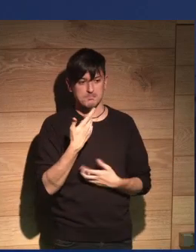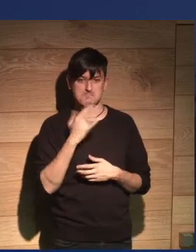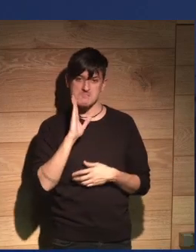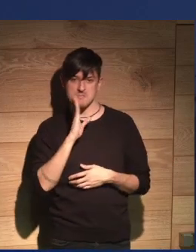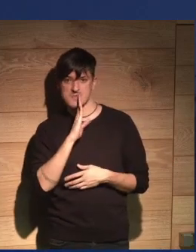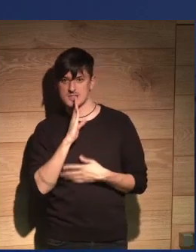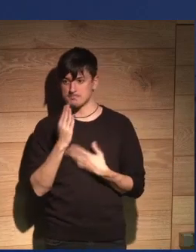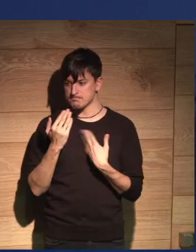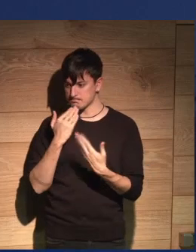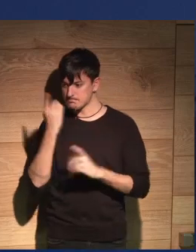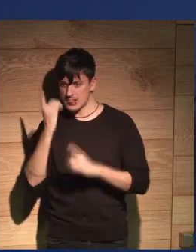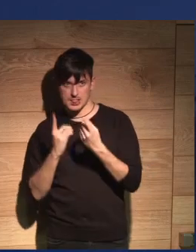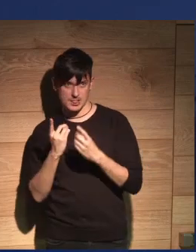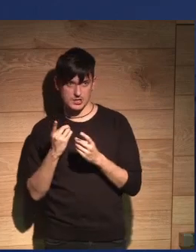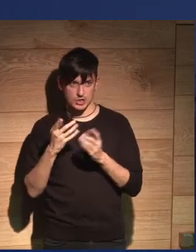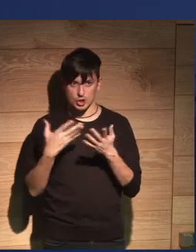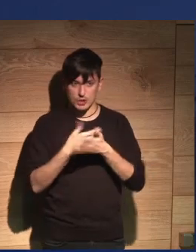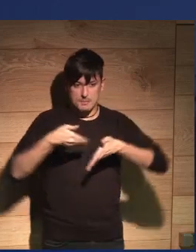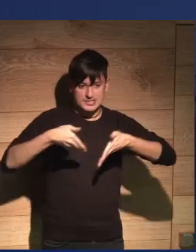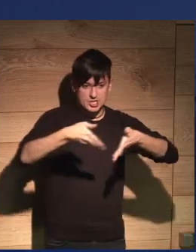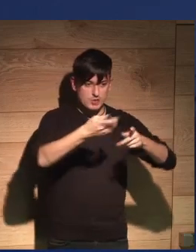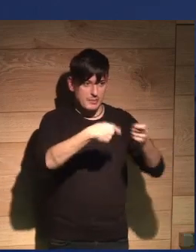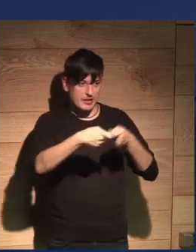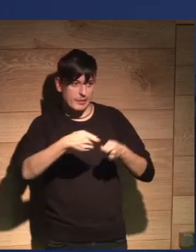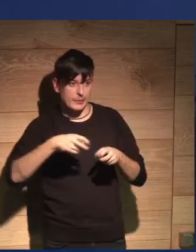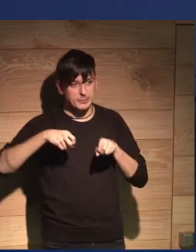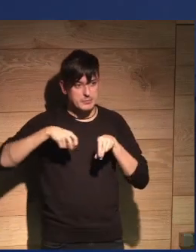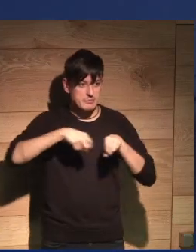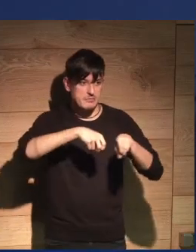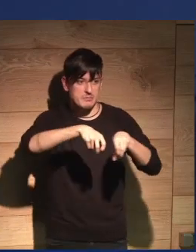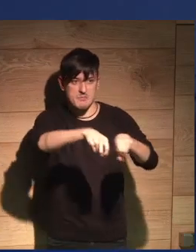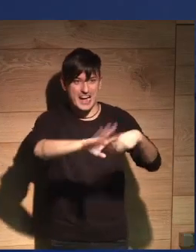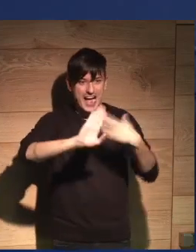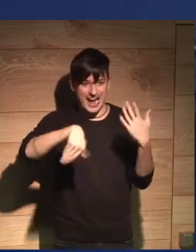vamos paseando por todos los pasillos del supermercado hasta que me echan del supermercado, pues